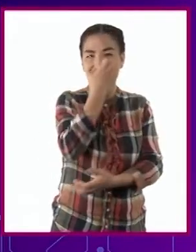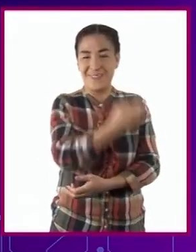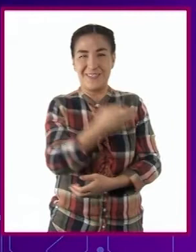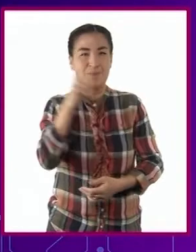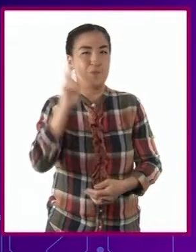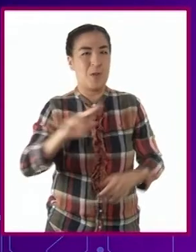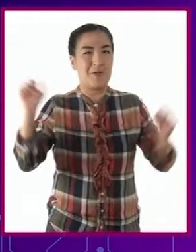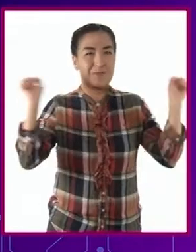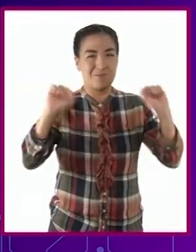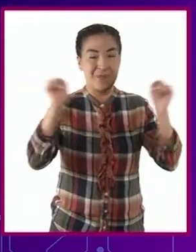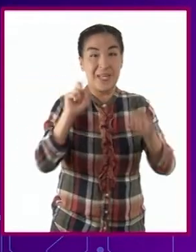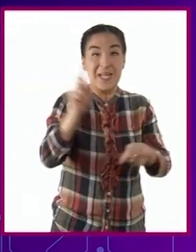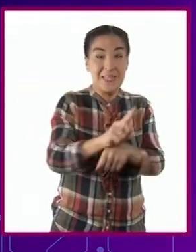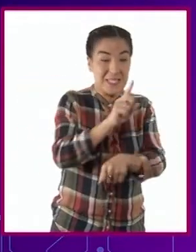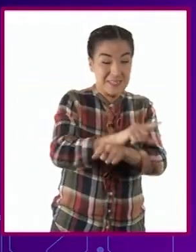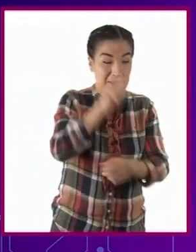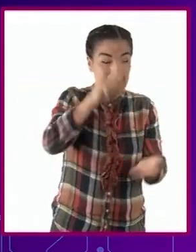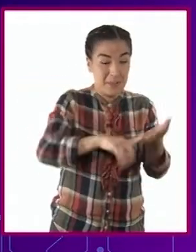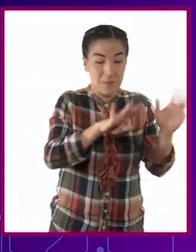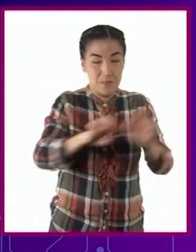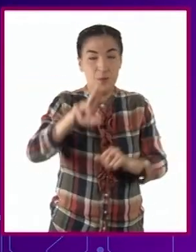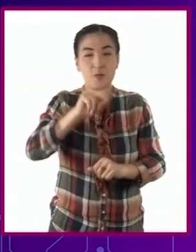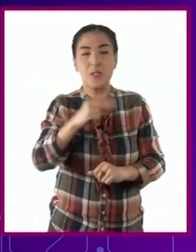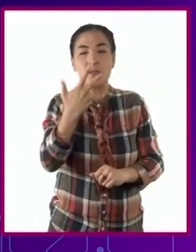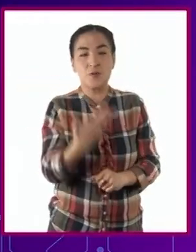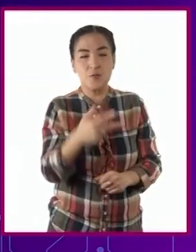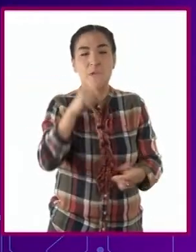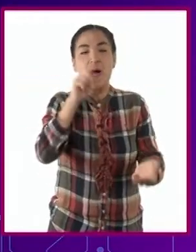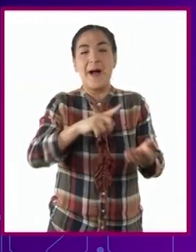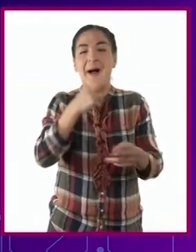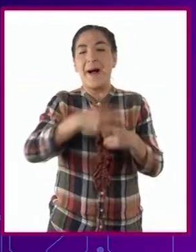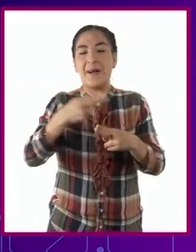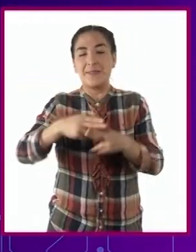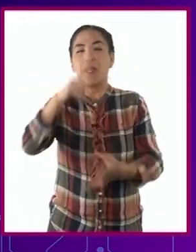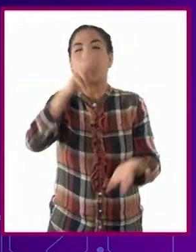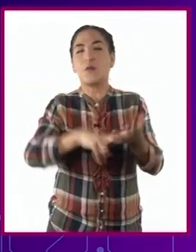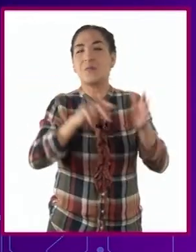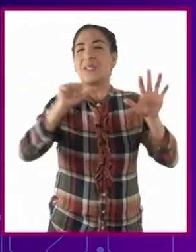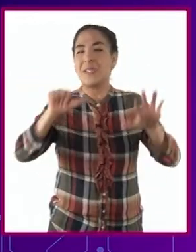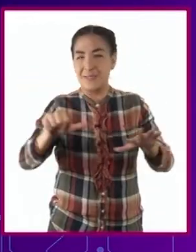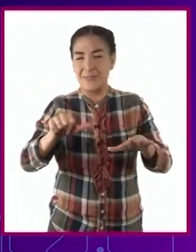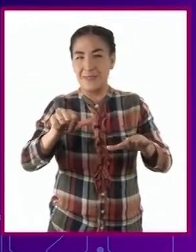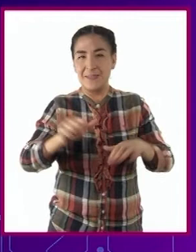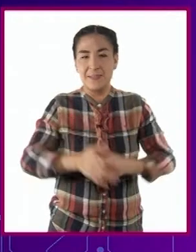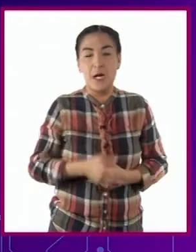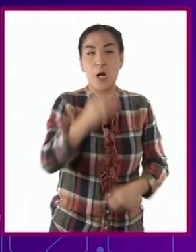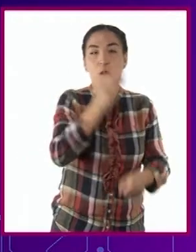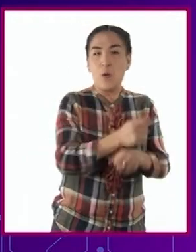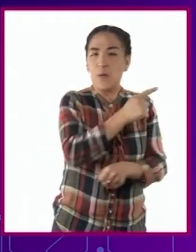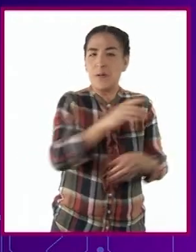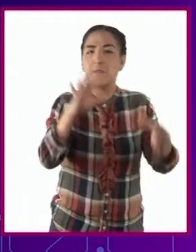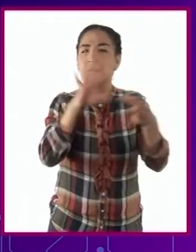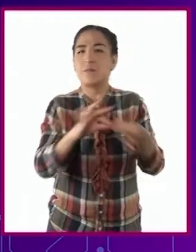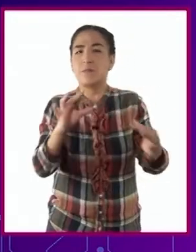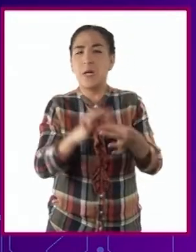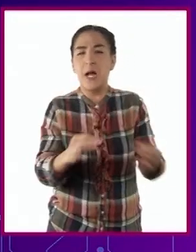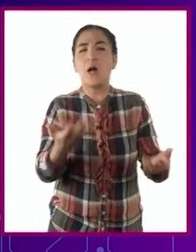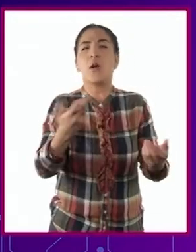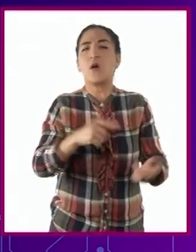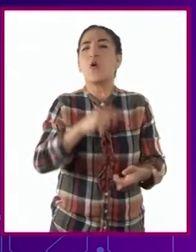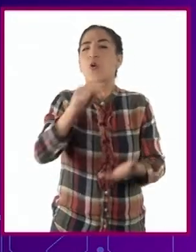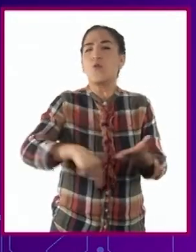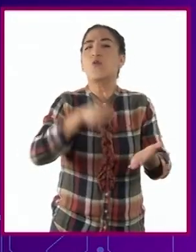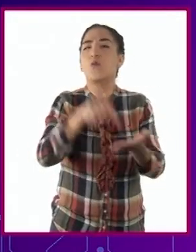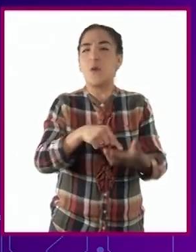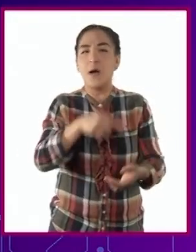prueba, desde 1988 hasta 2016. Aquí también mencionaremos en qué lugar